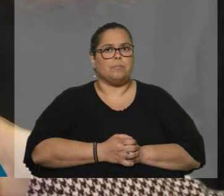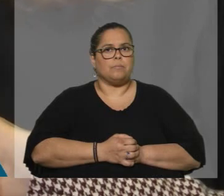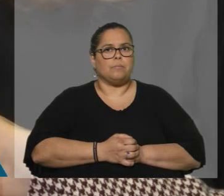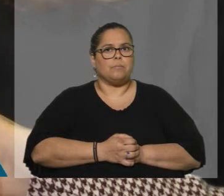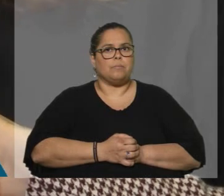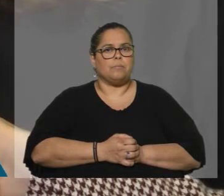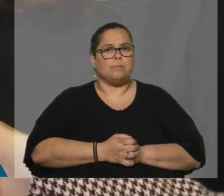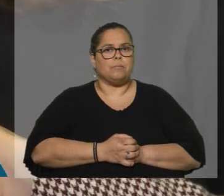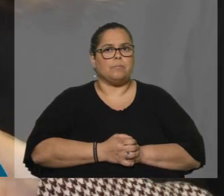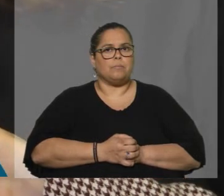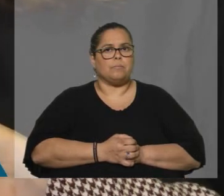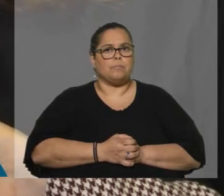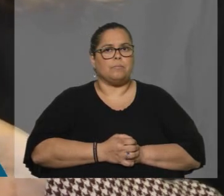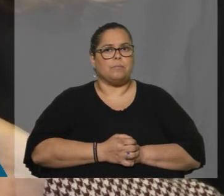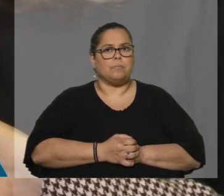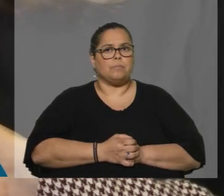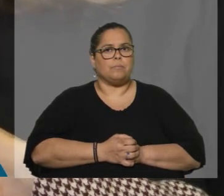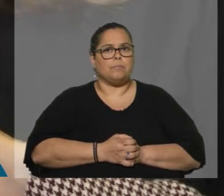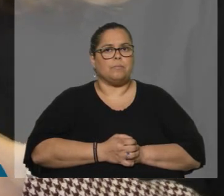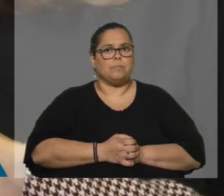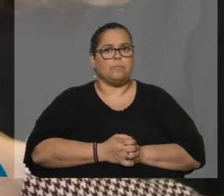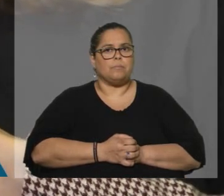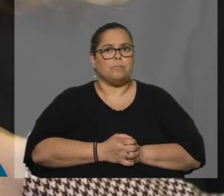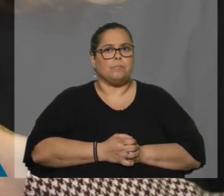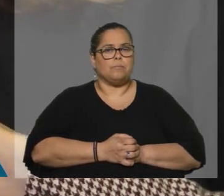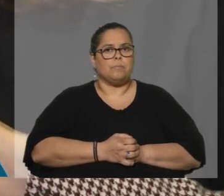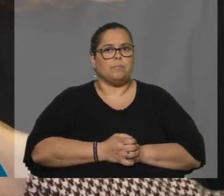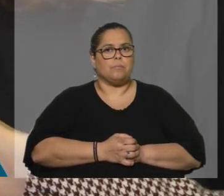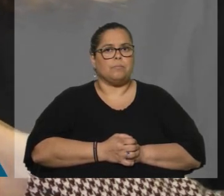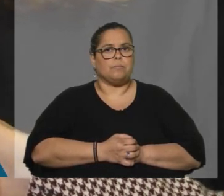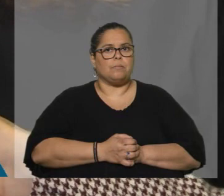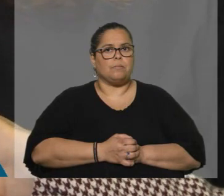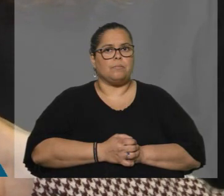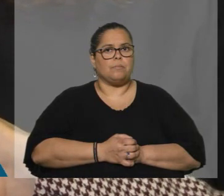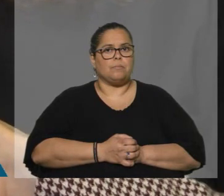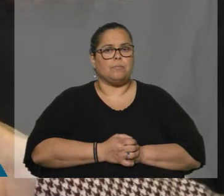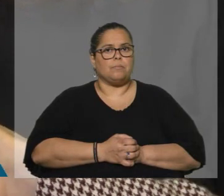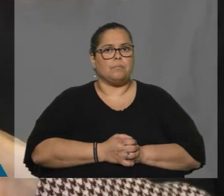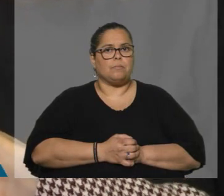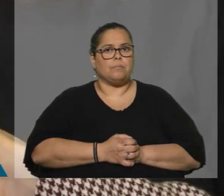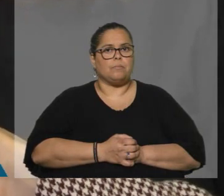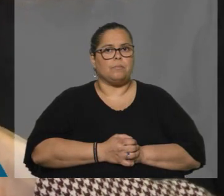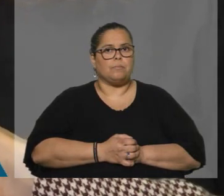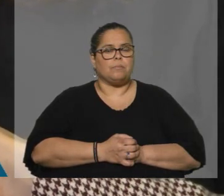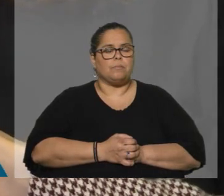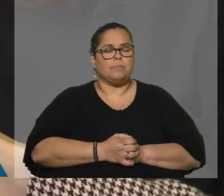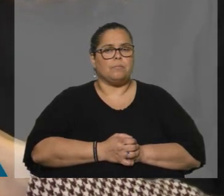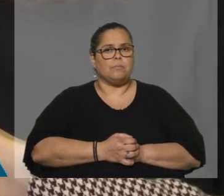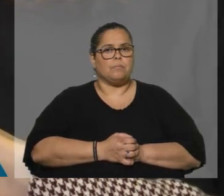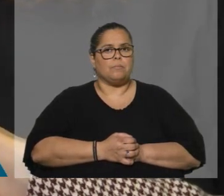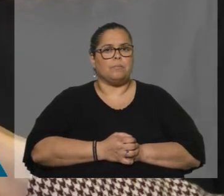this issue like the huge humanitarian aid that is Being entered into gaza the goals of the